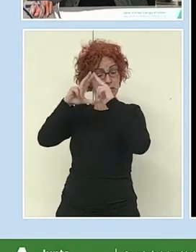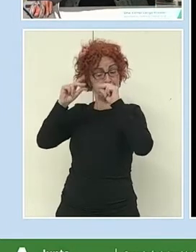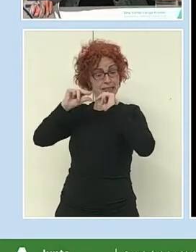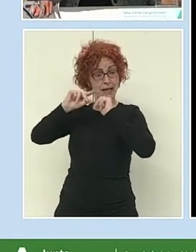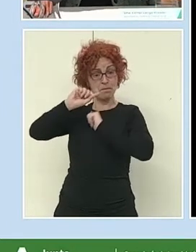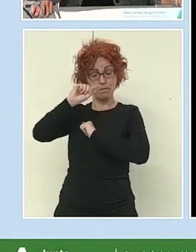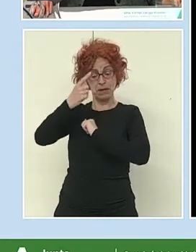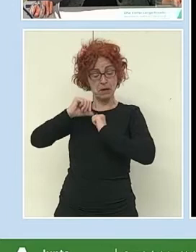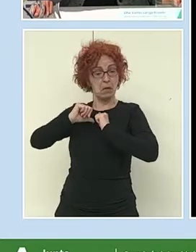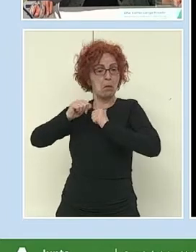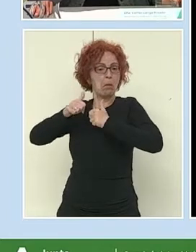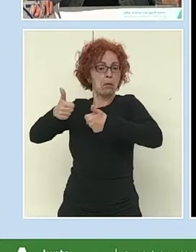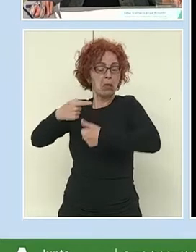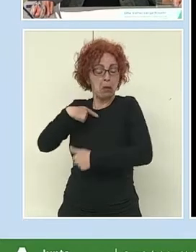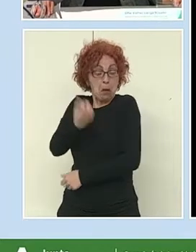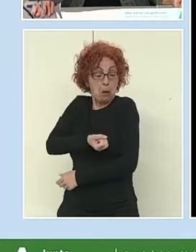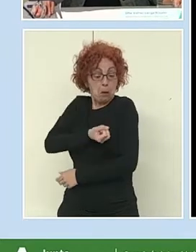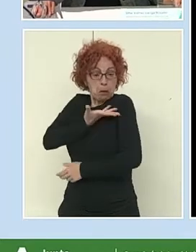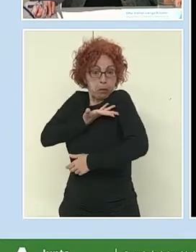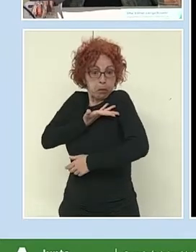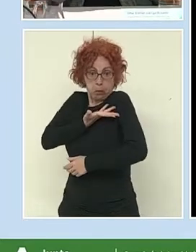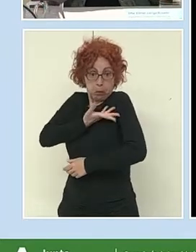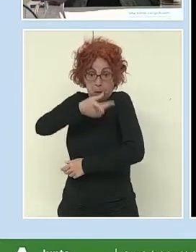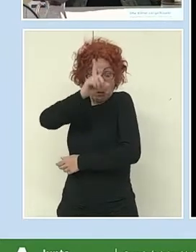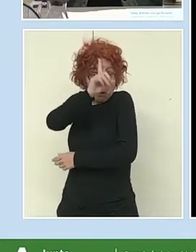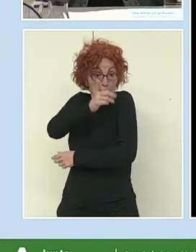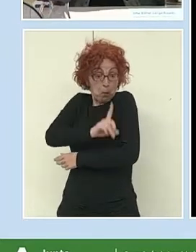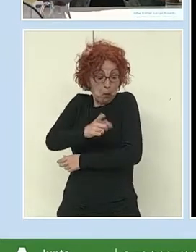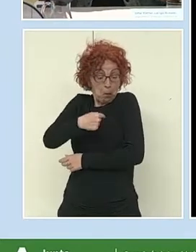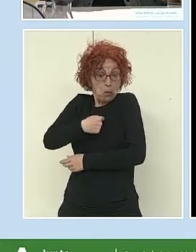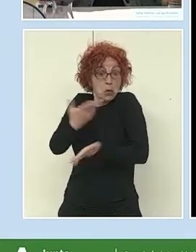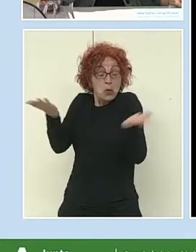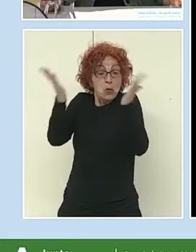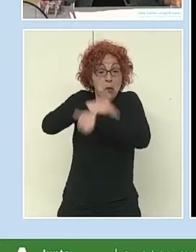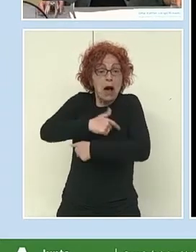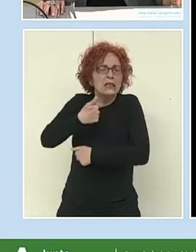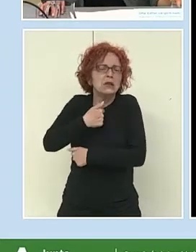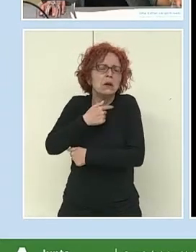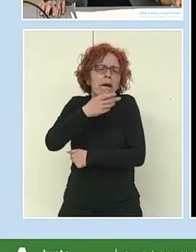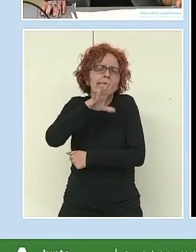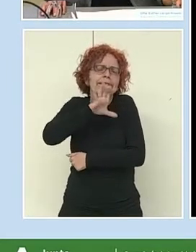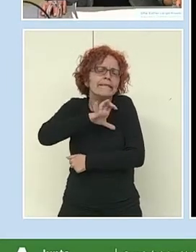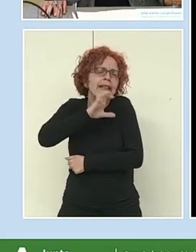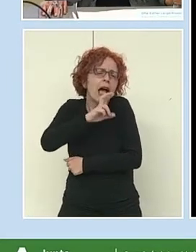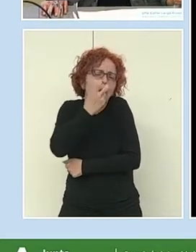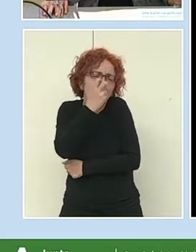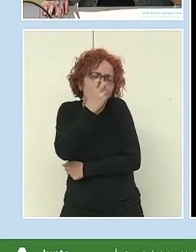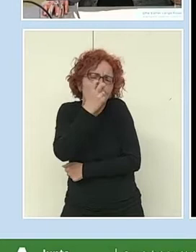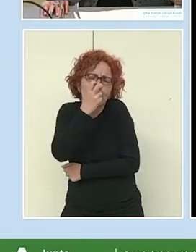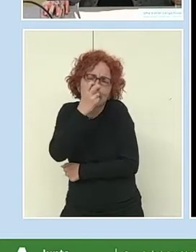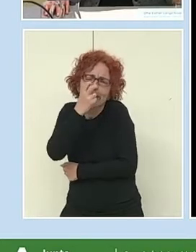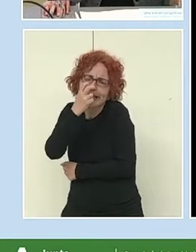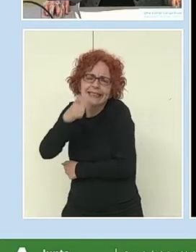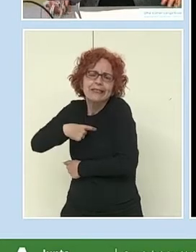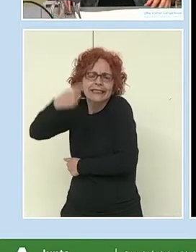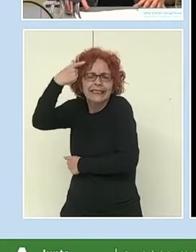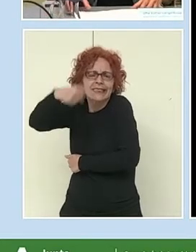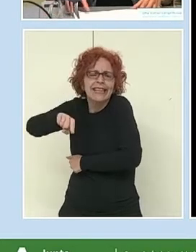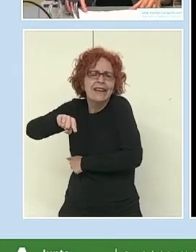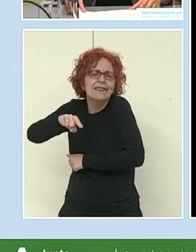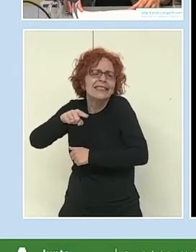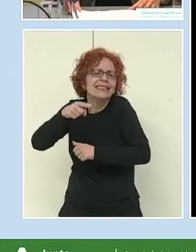pues sin ningún tipo de vocación. Yo creo que fue más un tema de la competitividad desde la cuna, que a veces traemos ya, que me